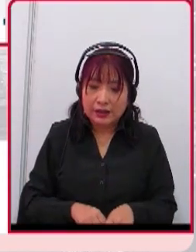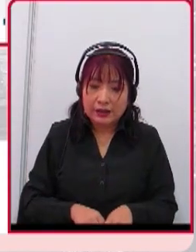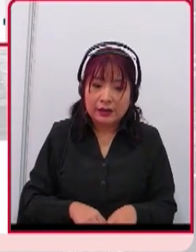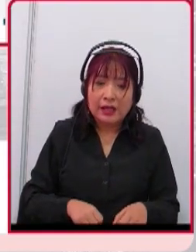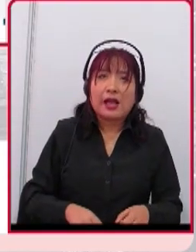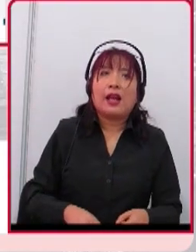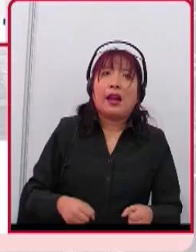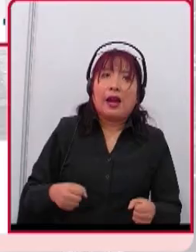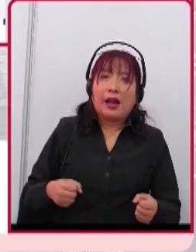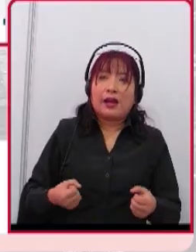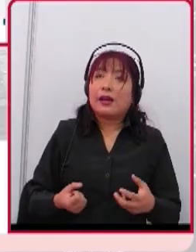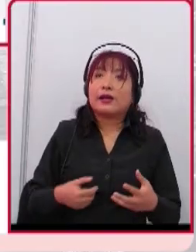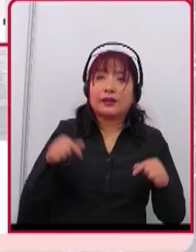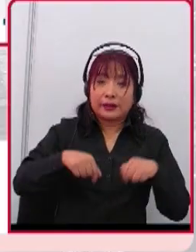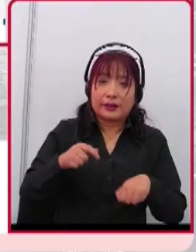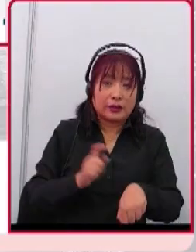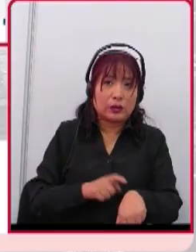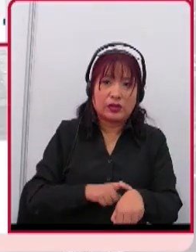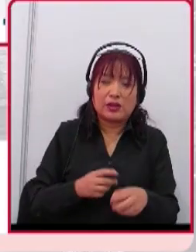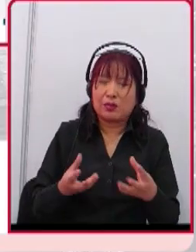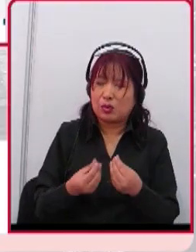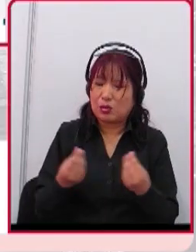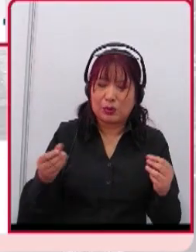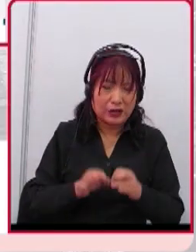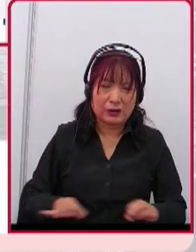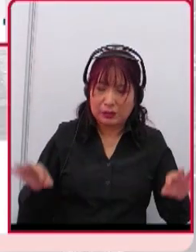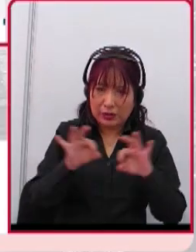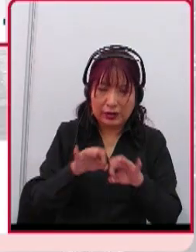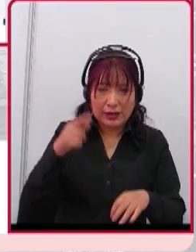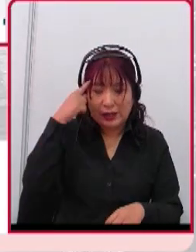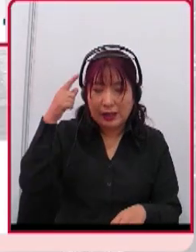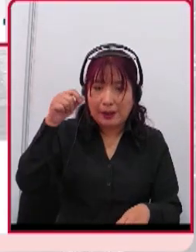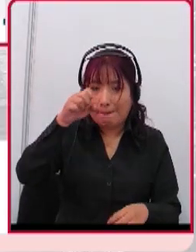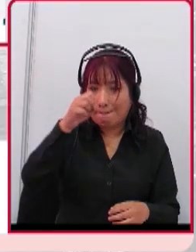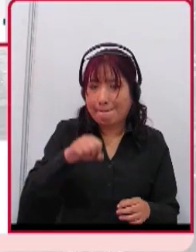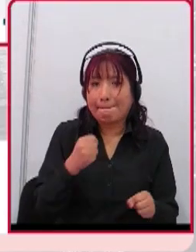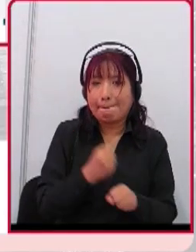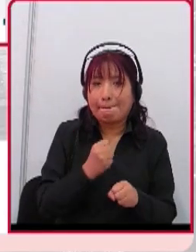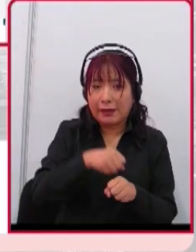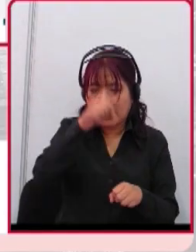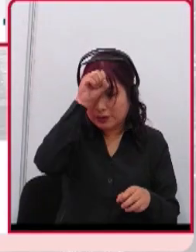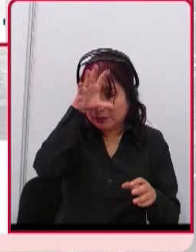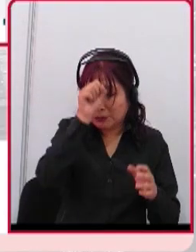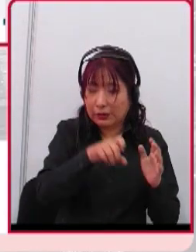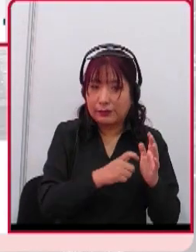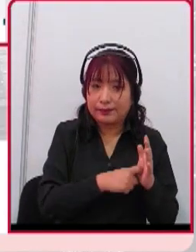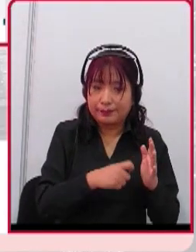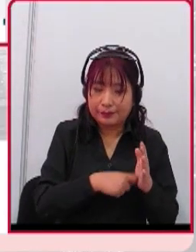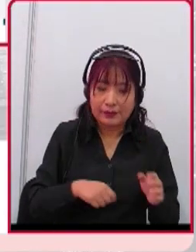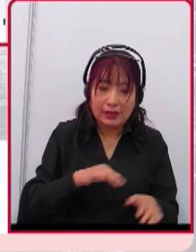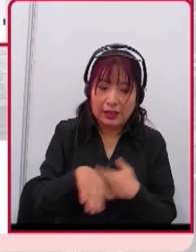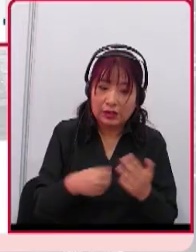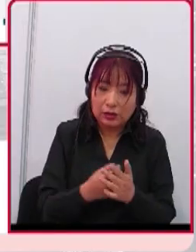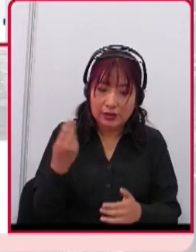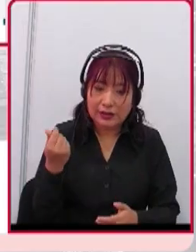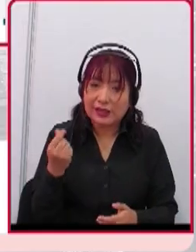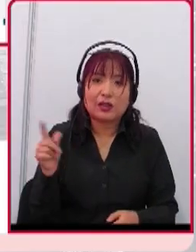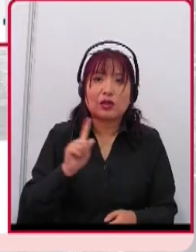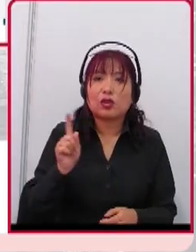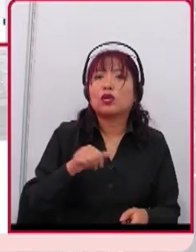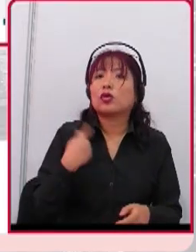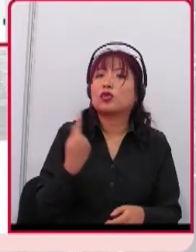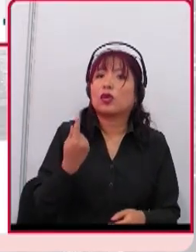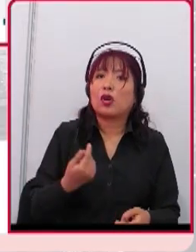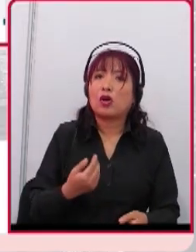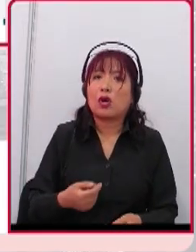a favorecer justamente el volumen total de lo que se va a transferir a los gobiernos subnacionales. Y que, dicho sea de paso, no solamente va a